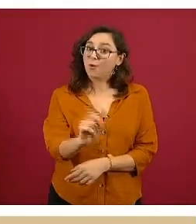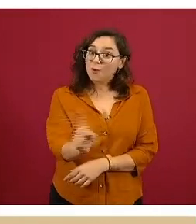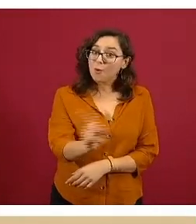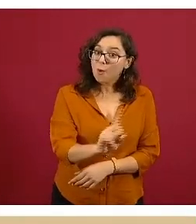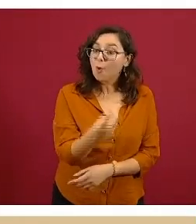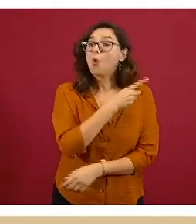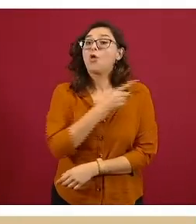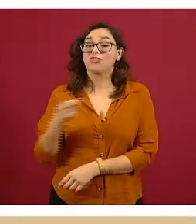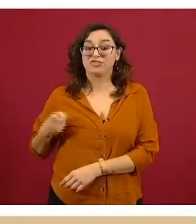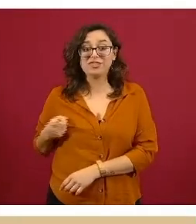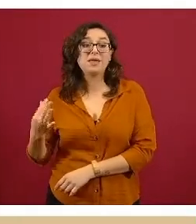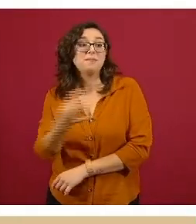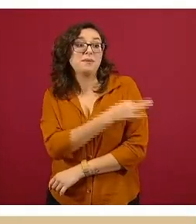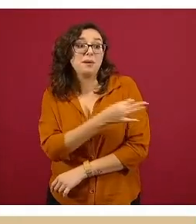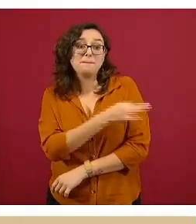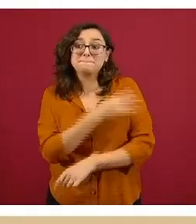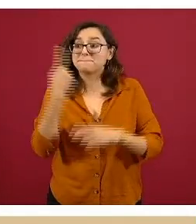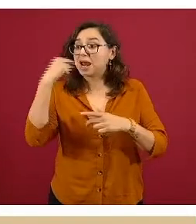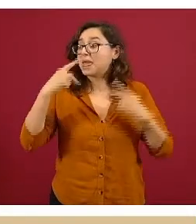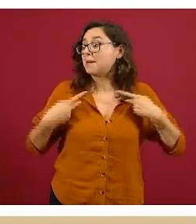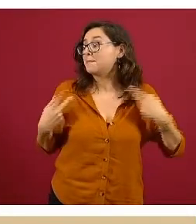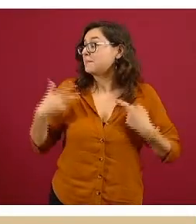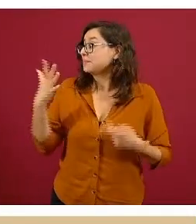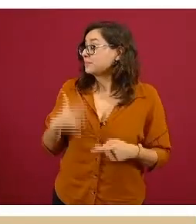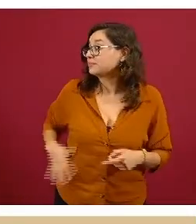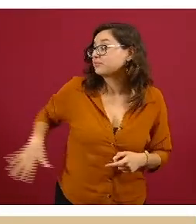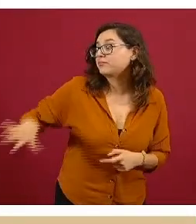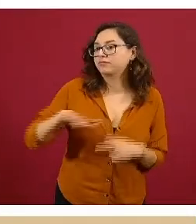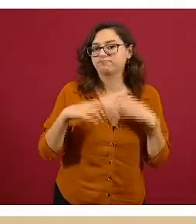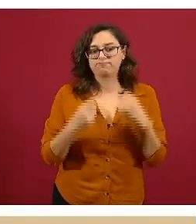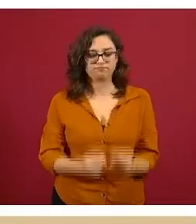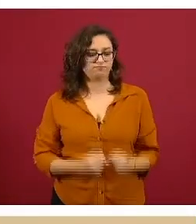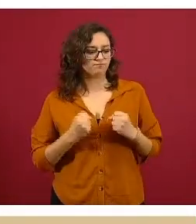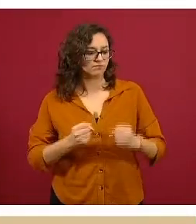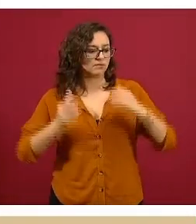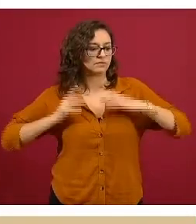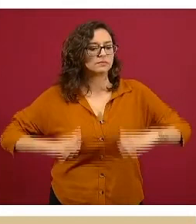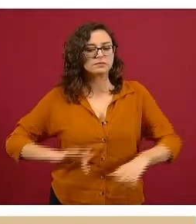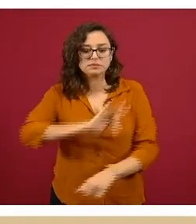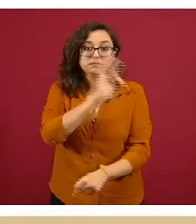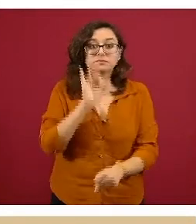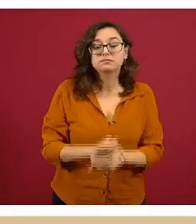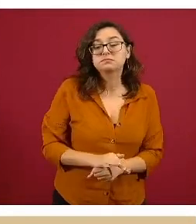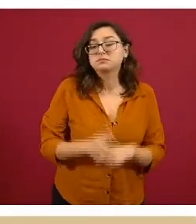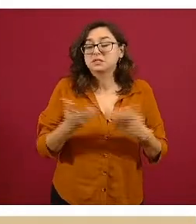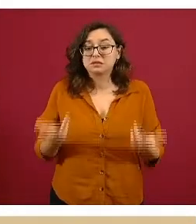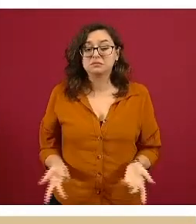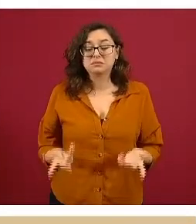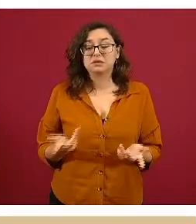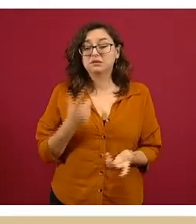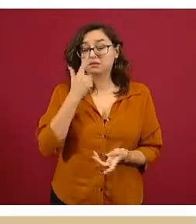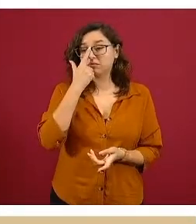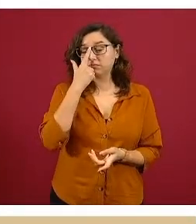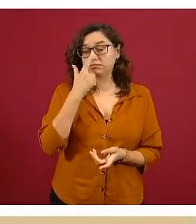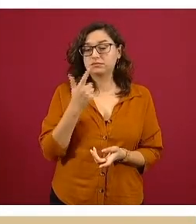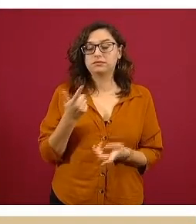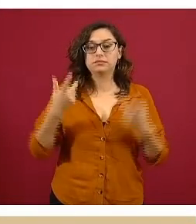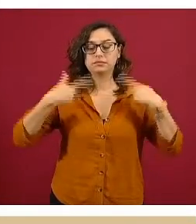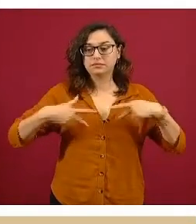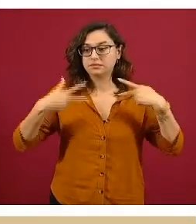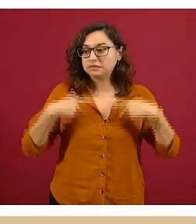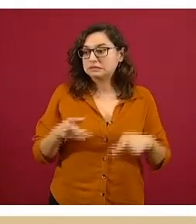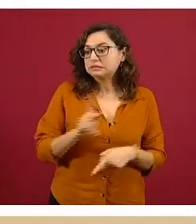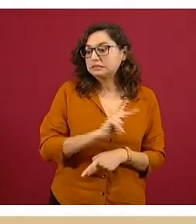lo señalaba ella en sus imágenes, no podamos, si ninguno estuviera vacunado, decía que la tasa